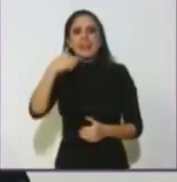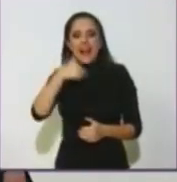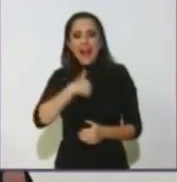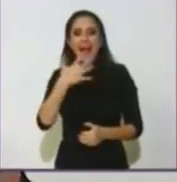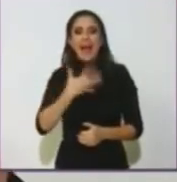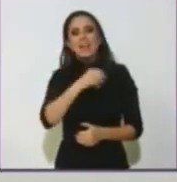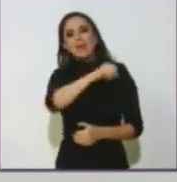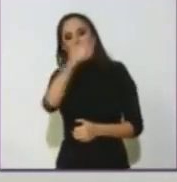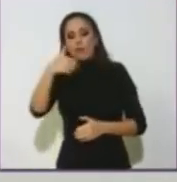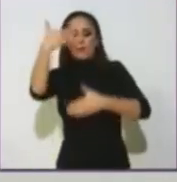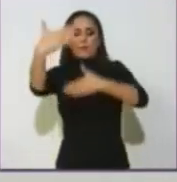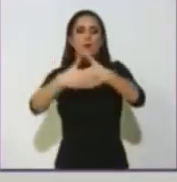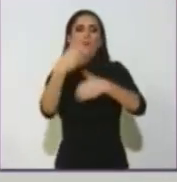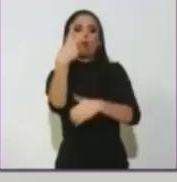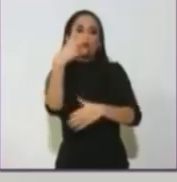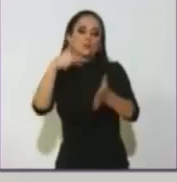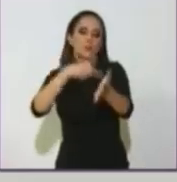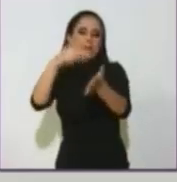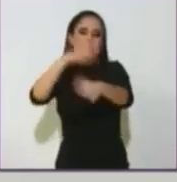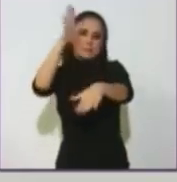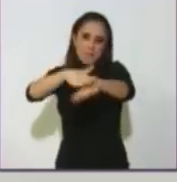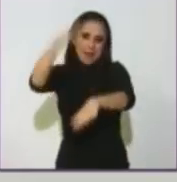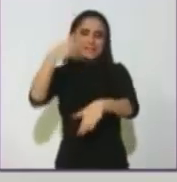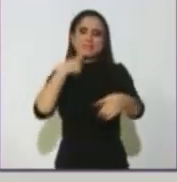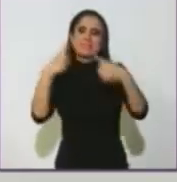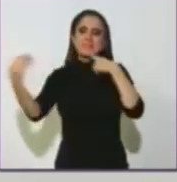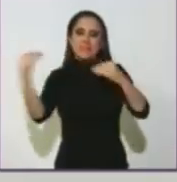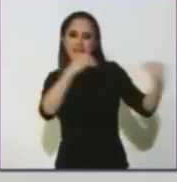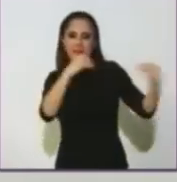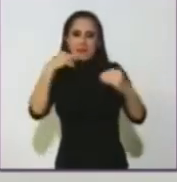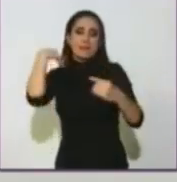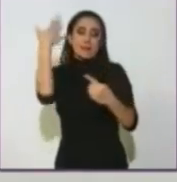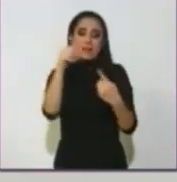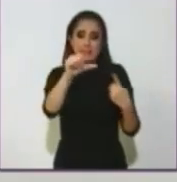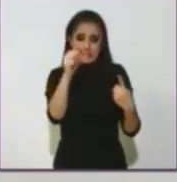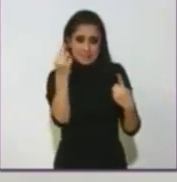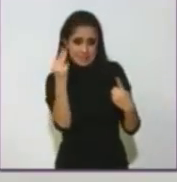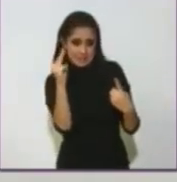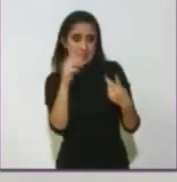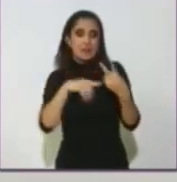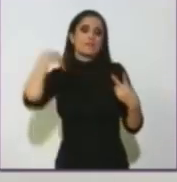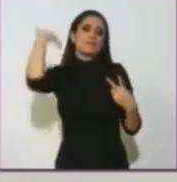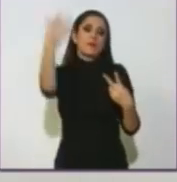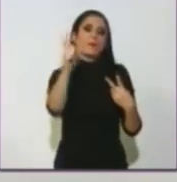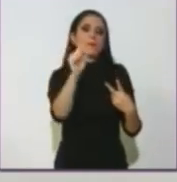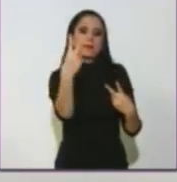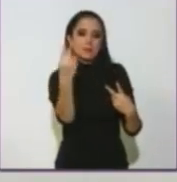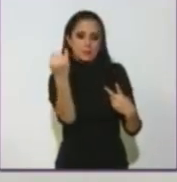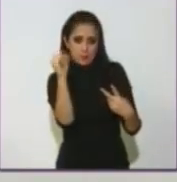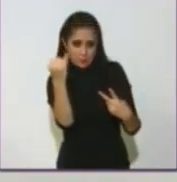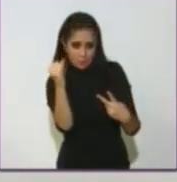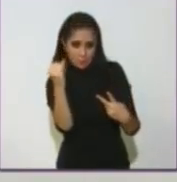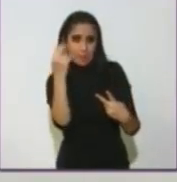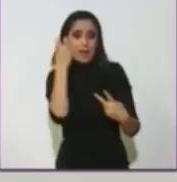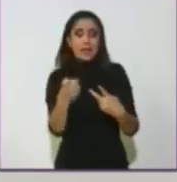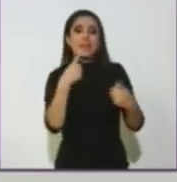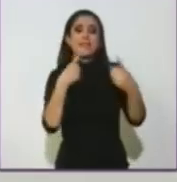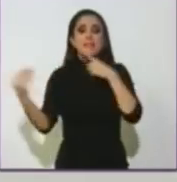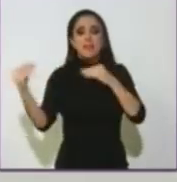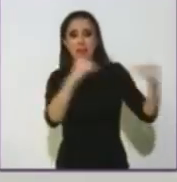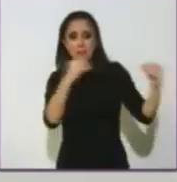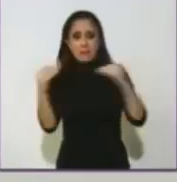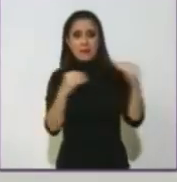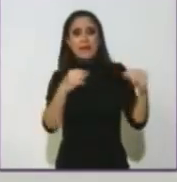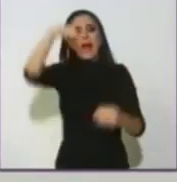dos debates yo creo que es importante recordar se lo publicó el 16 de mayo y el 20 de junio estos debates se van a